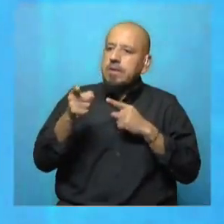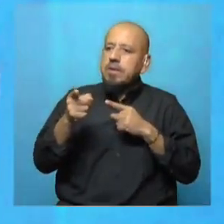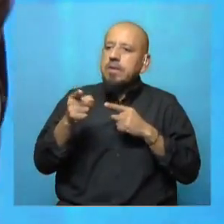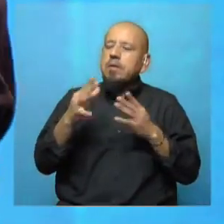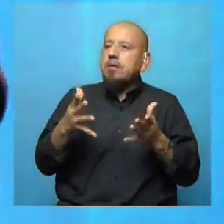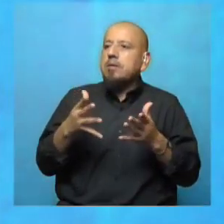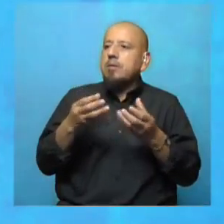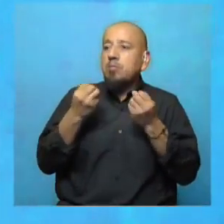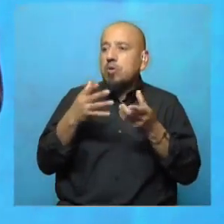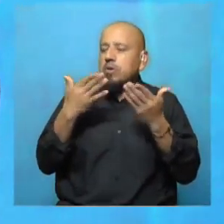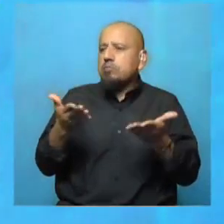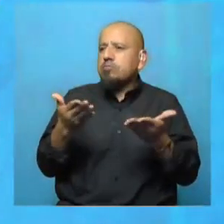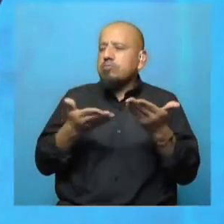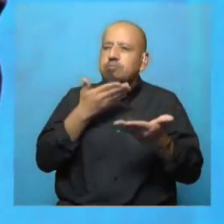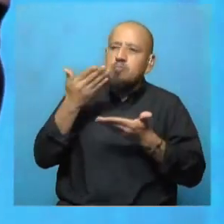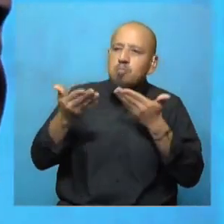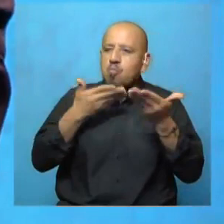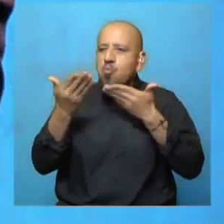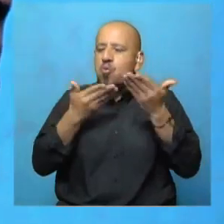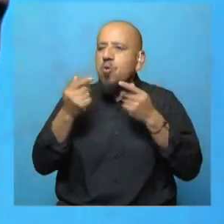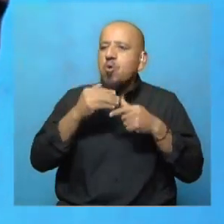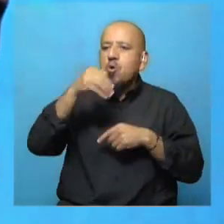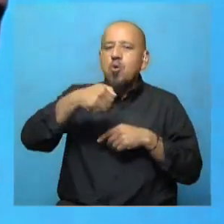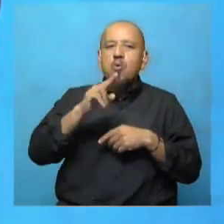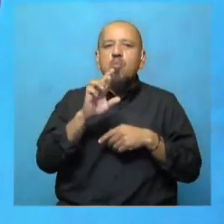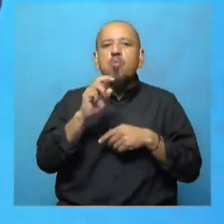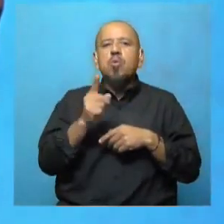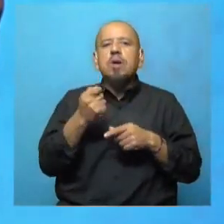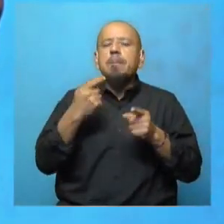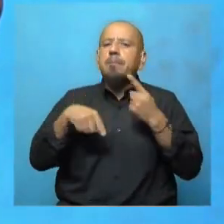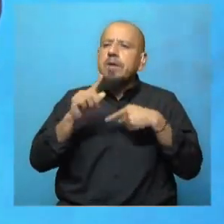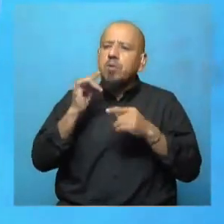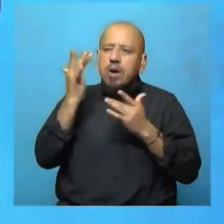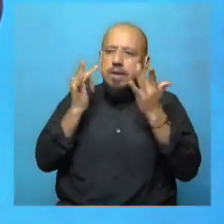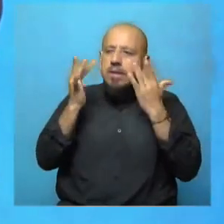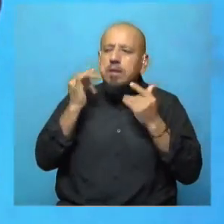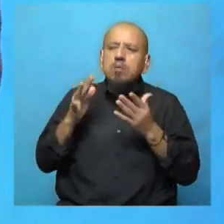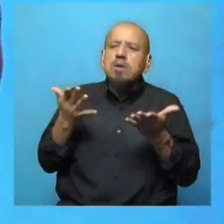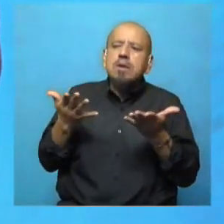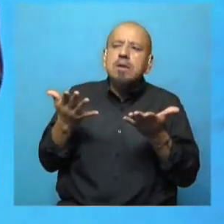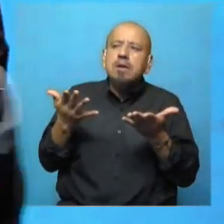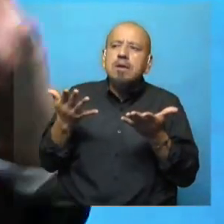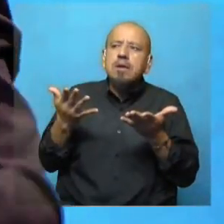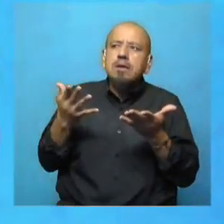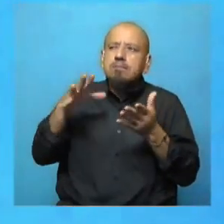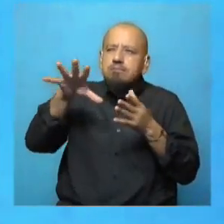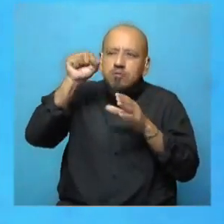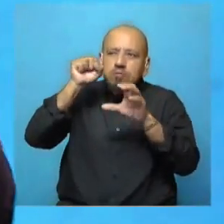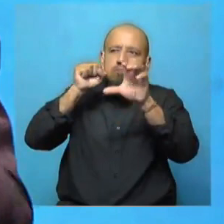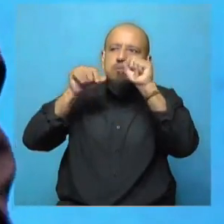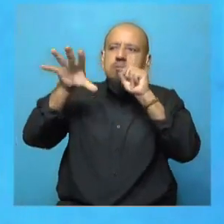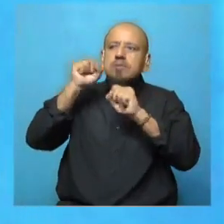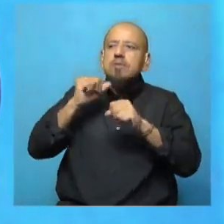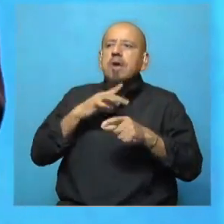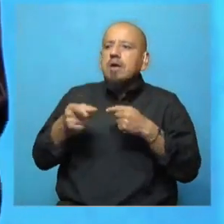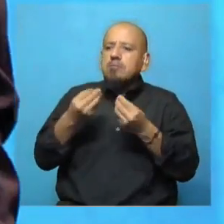fue una mula el antimura maravillosa no pero el punto de vista artístico qué te digo a vos porque hoy te vemos sos un actor consagrado